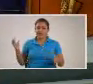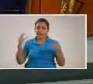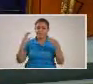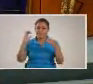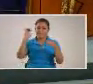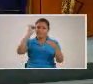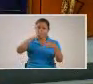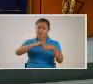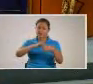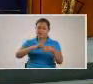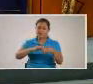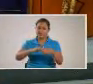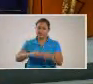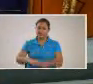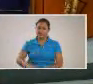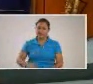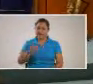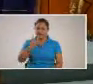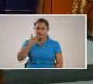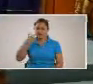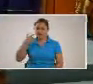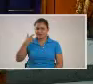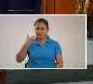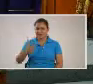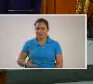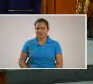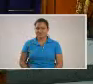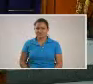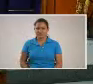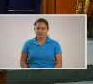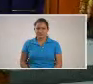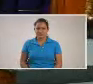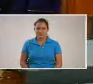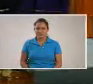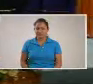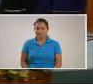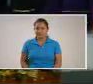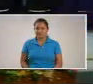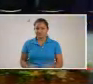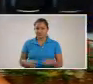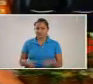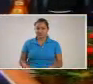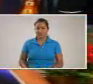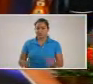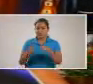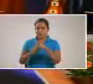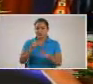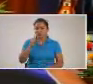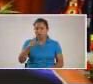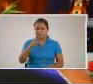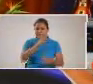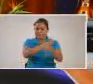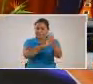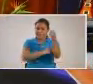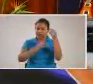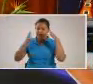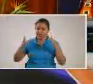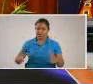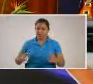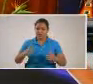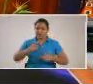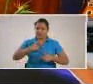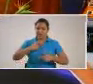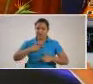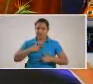sus quijadas y lo iban a sacar de su territorio con un poderoso ejército, bien